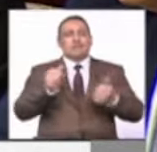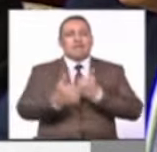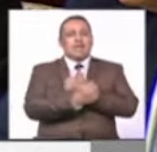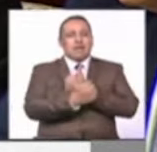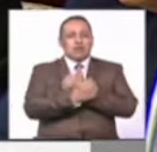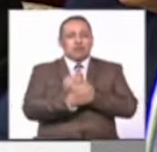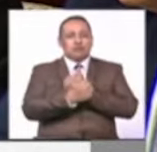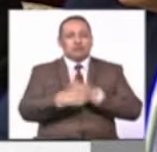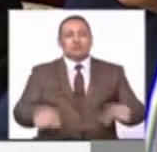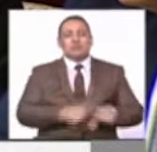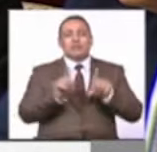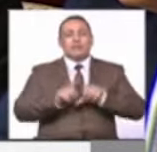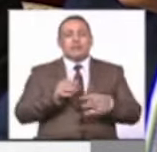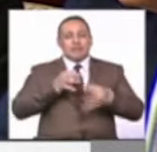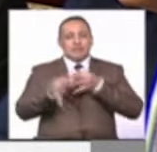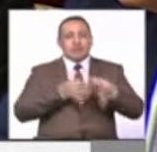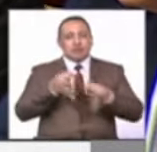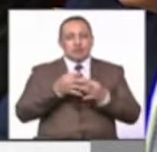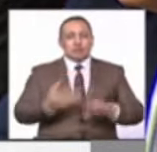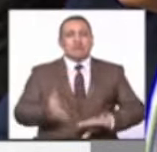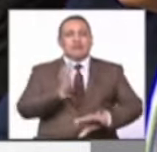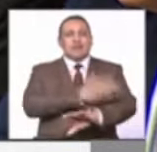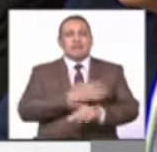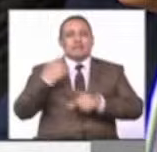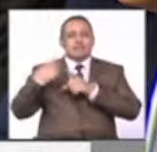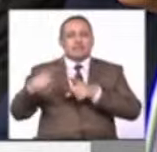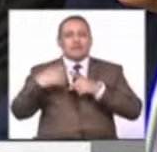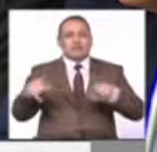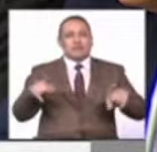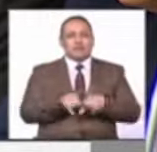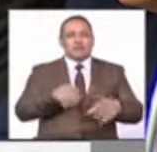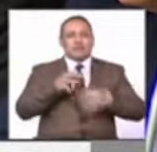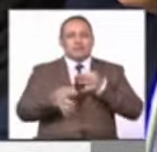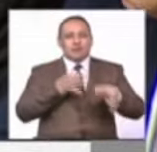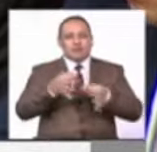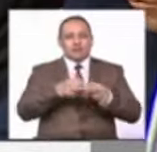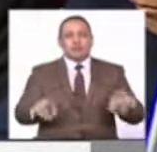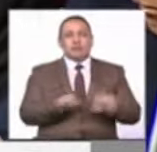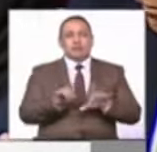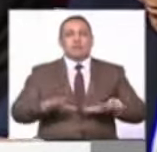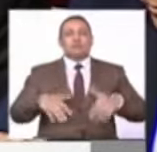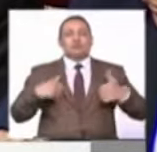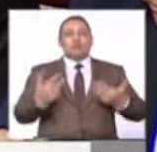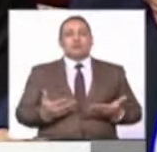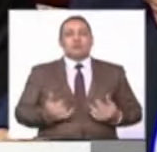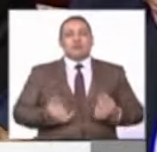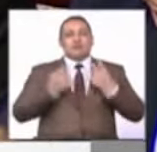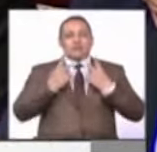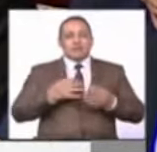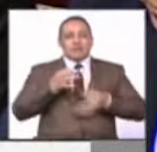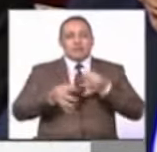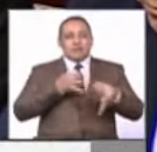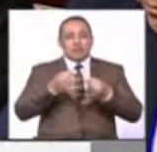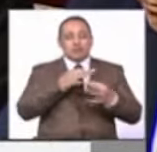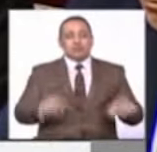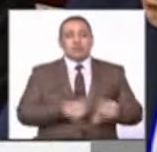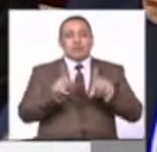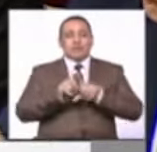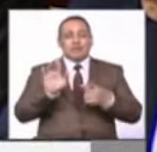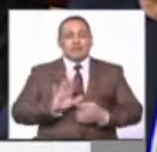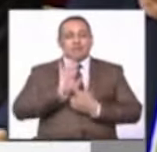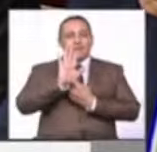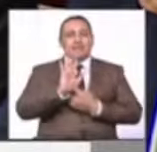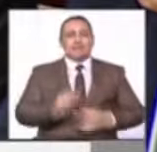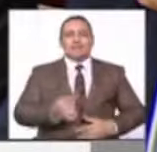ayacucho estableció que ante distintas interpretaciones posibles la interpretación que prima